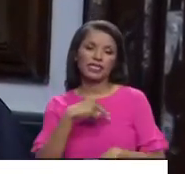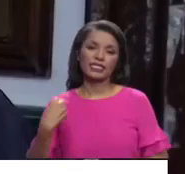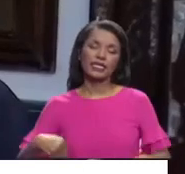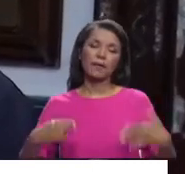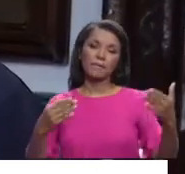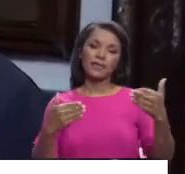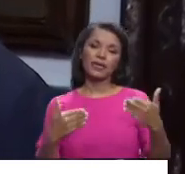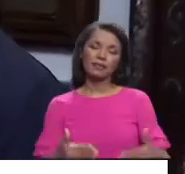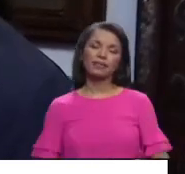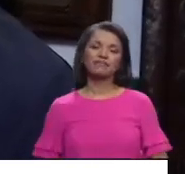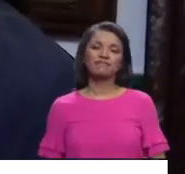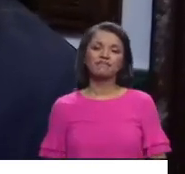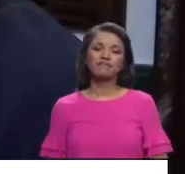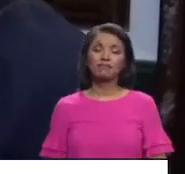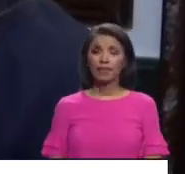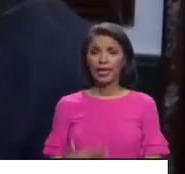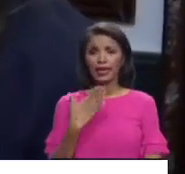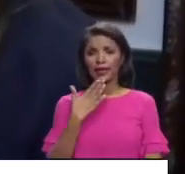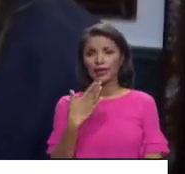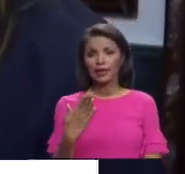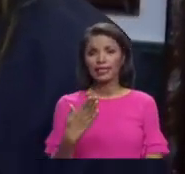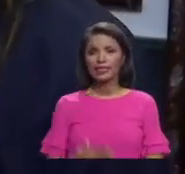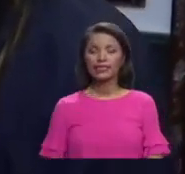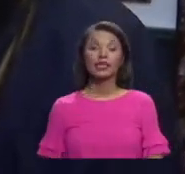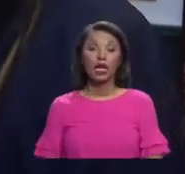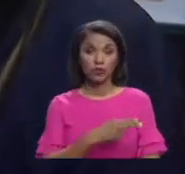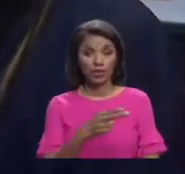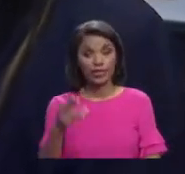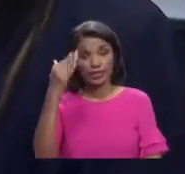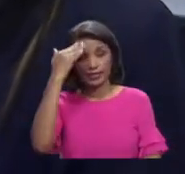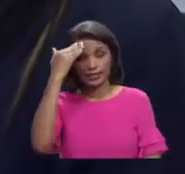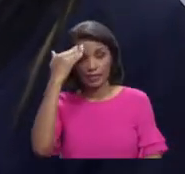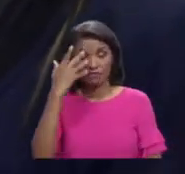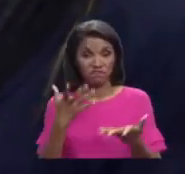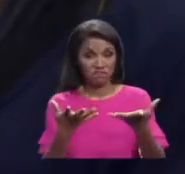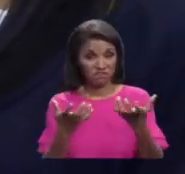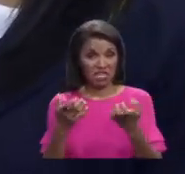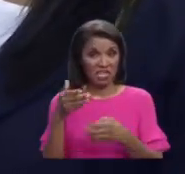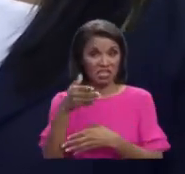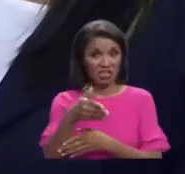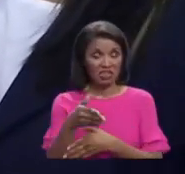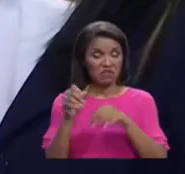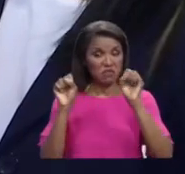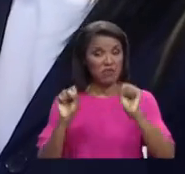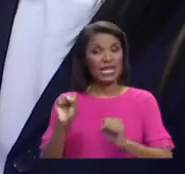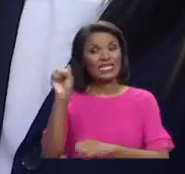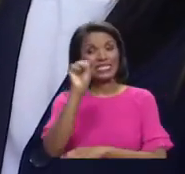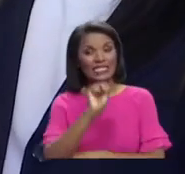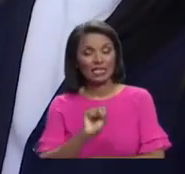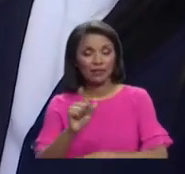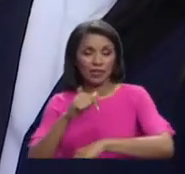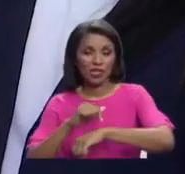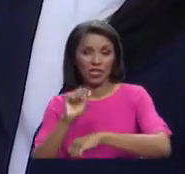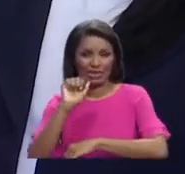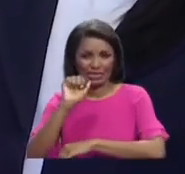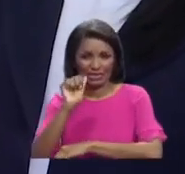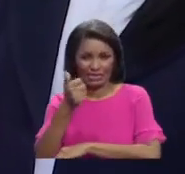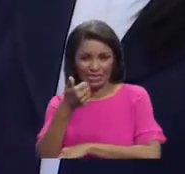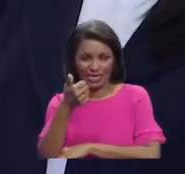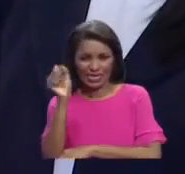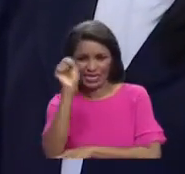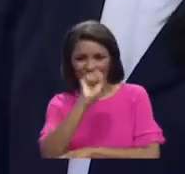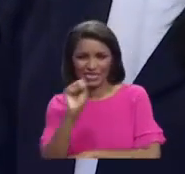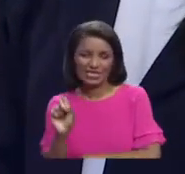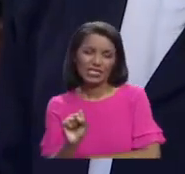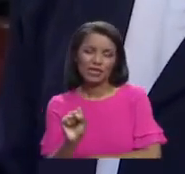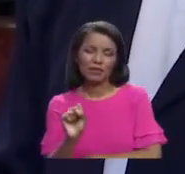Panamá. Muchísimas gracias por compartirnos todos estos detalles. Ya lo sabe, si usted desea participar, este sábado 10 es la cita en